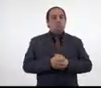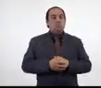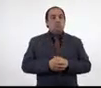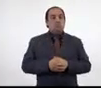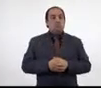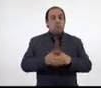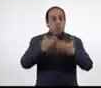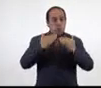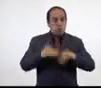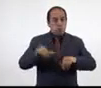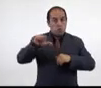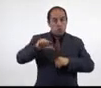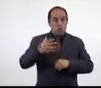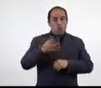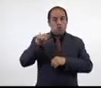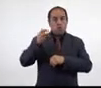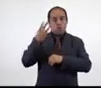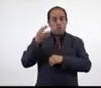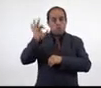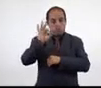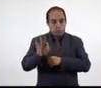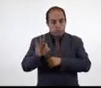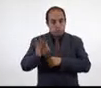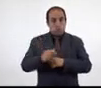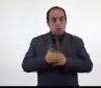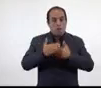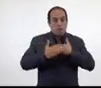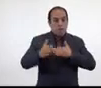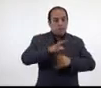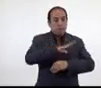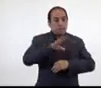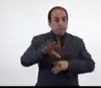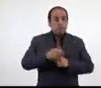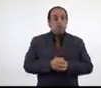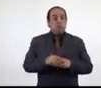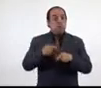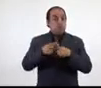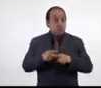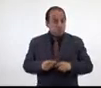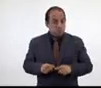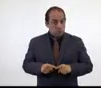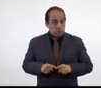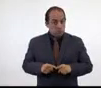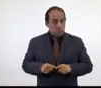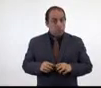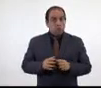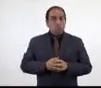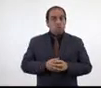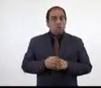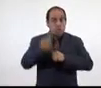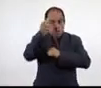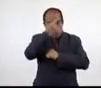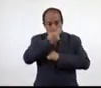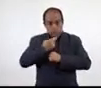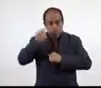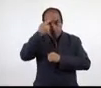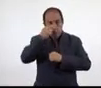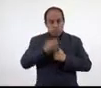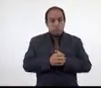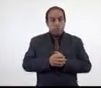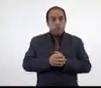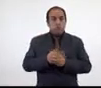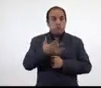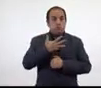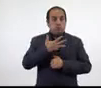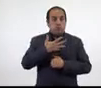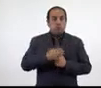día de hoy ya es 93% el avance global con los diferentes tipos de revisión que se han estado